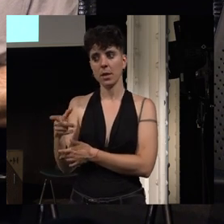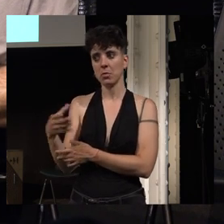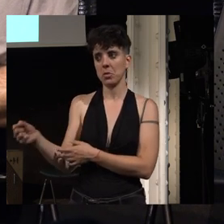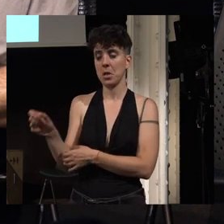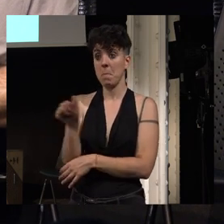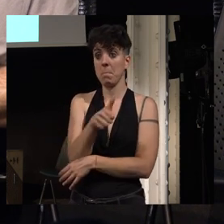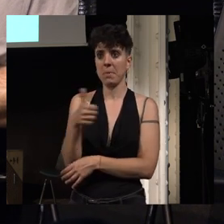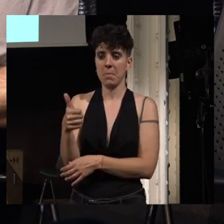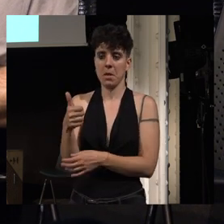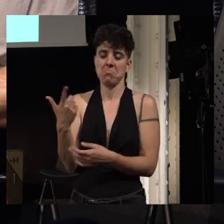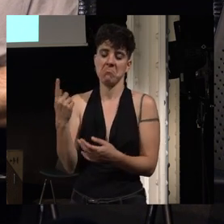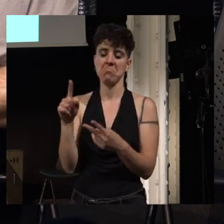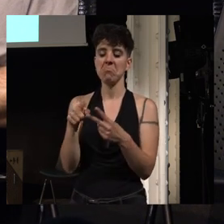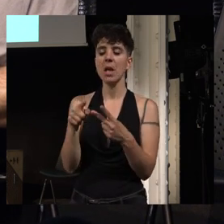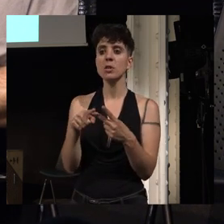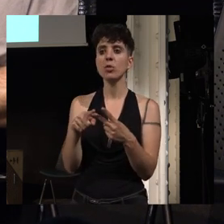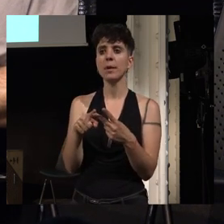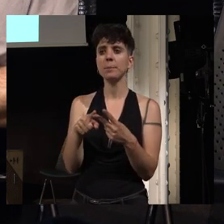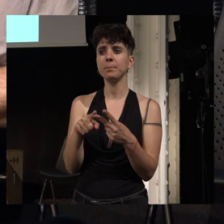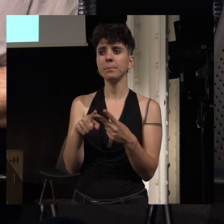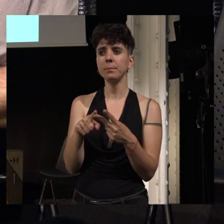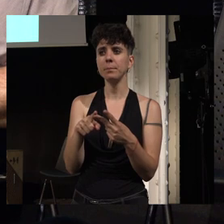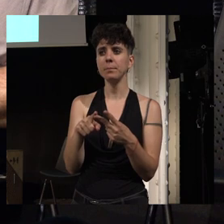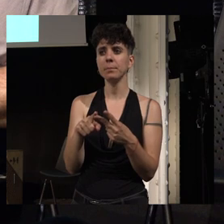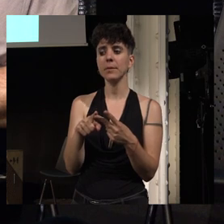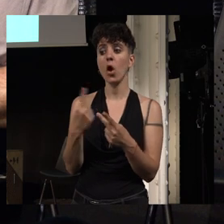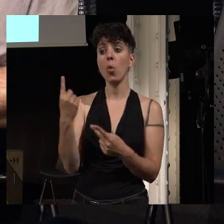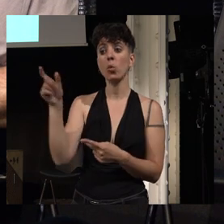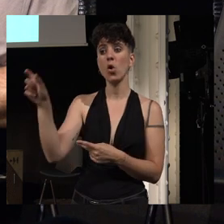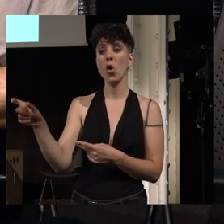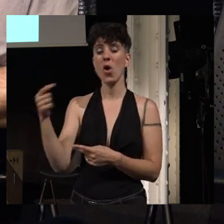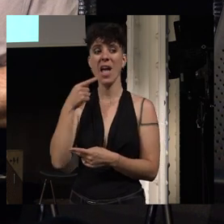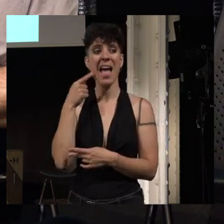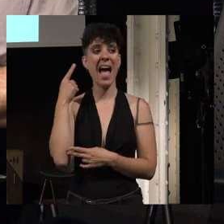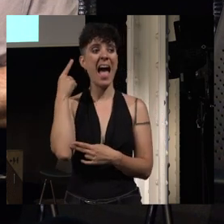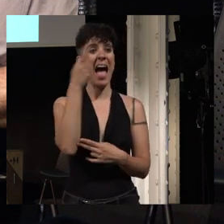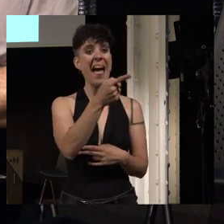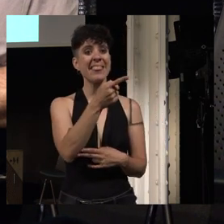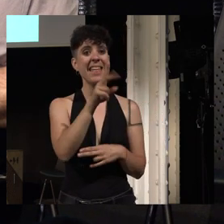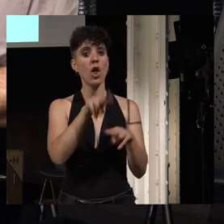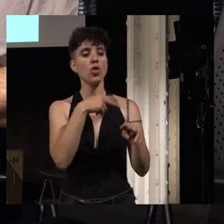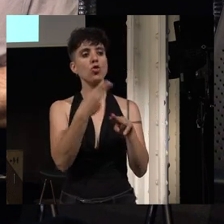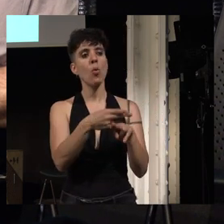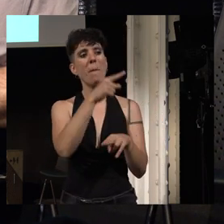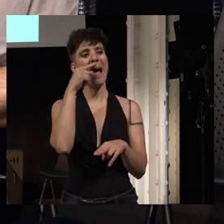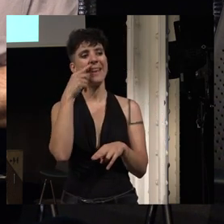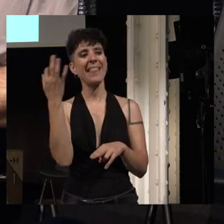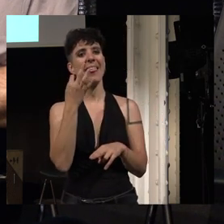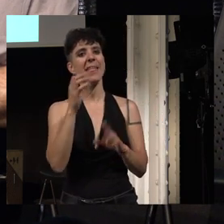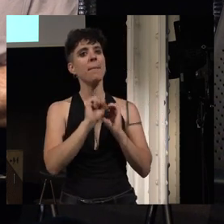Primera. Y la segunda fue que uno de ellos me dijo, a ti sí que tu marido te tenía que llevar